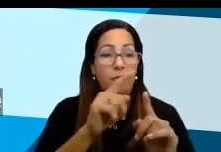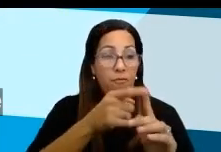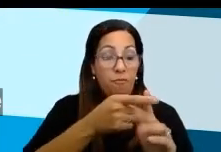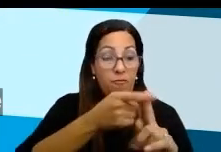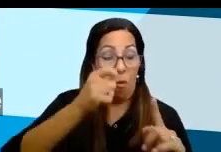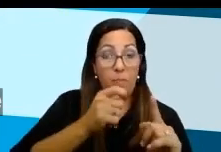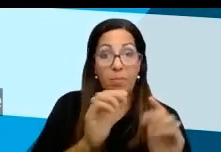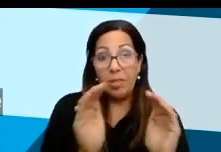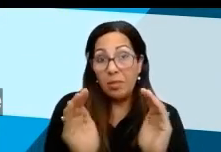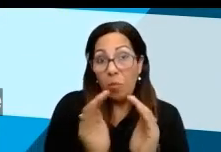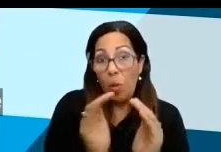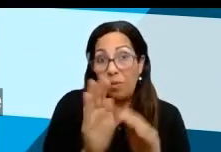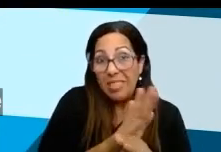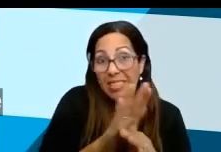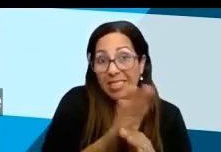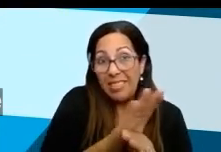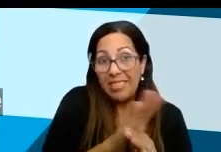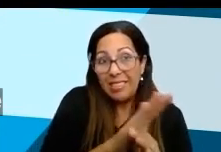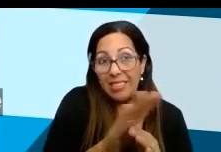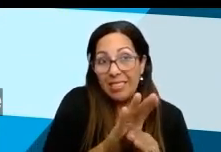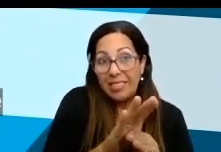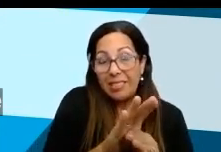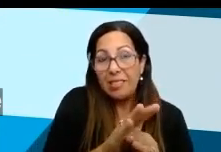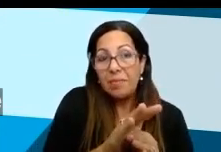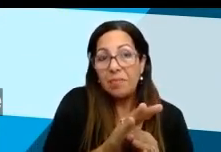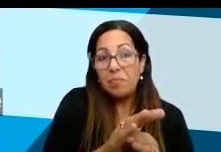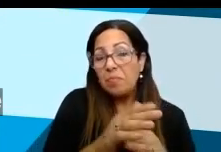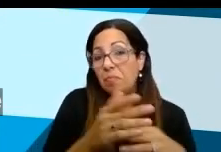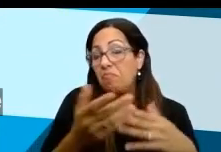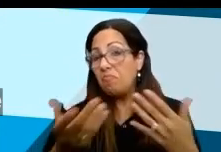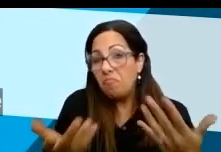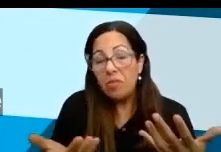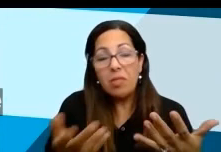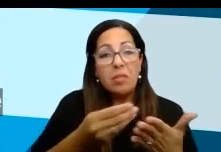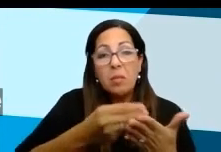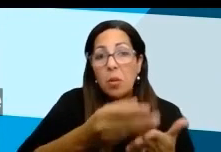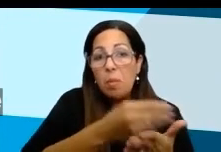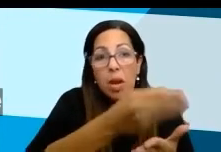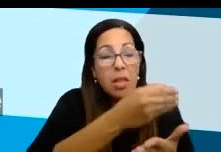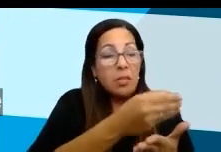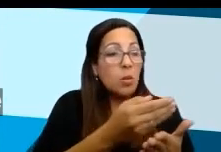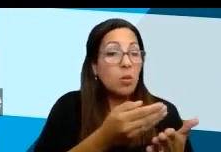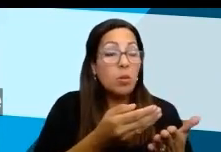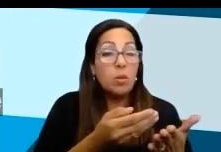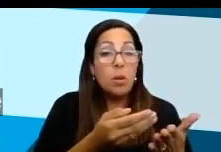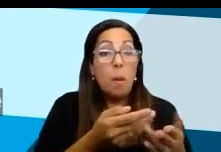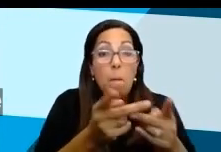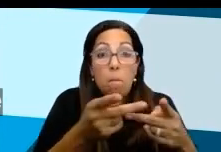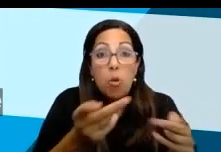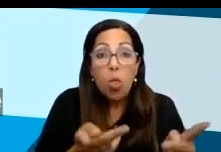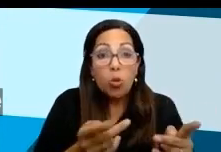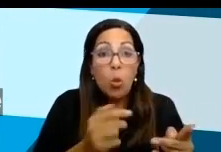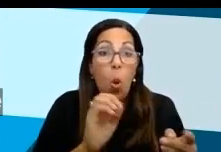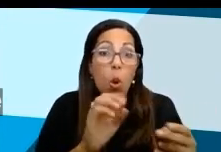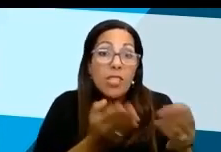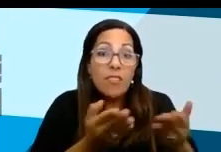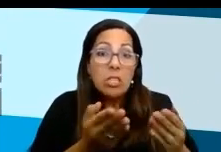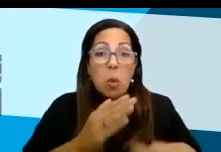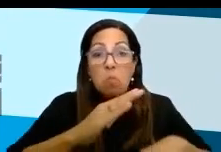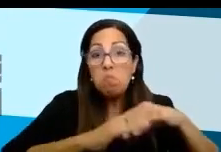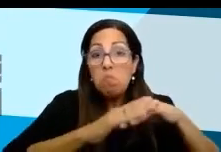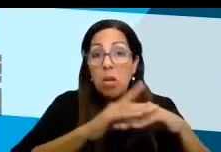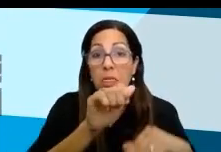microcompras, en la que se pueden estar haciendo la adquisición de esos bienes y servicios hasta un máximo de $10,000, pero podríamos